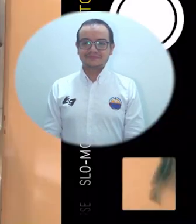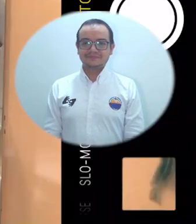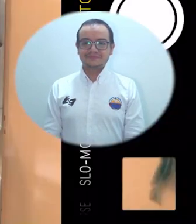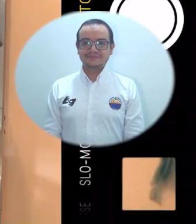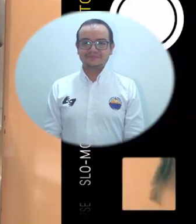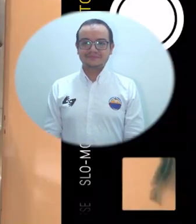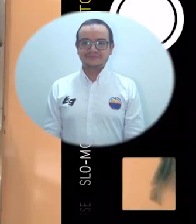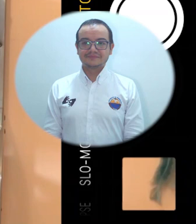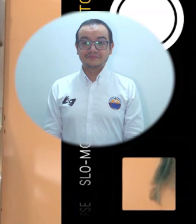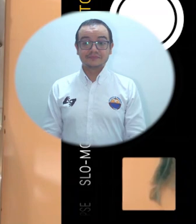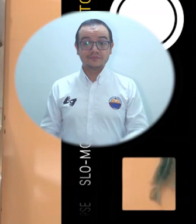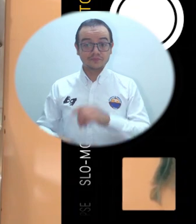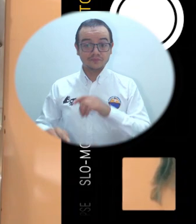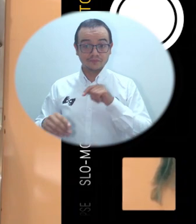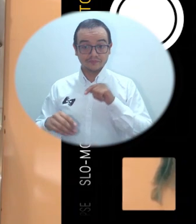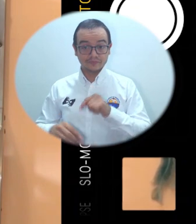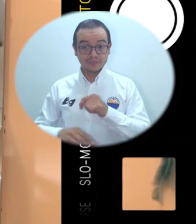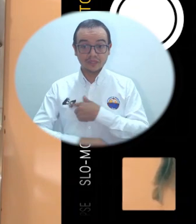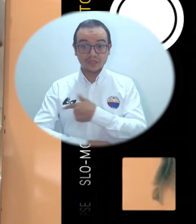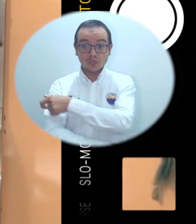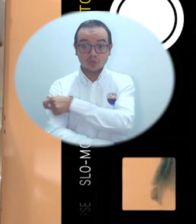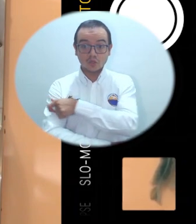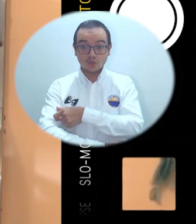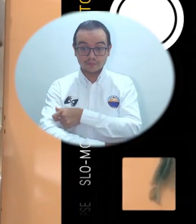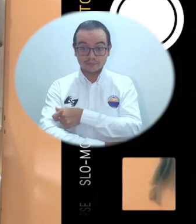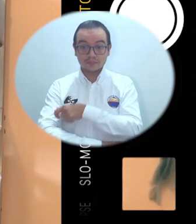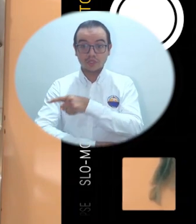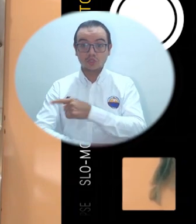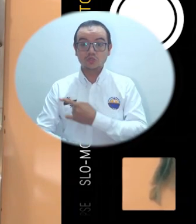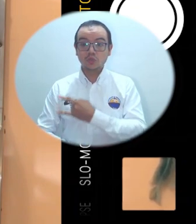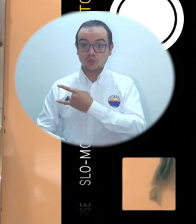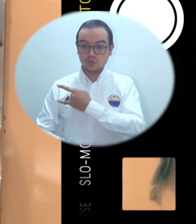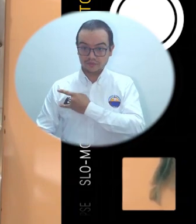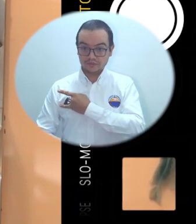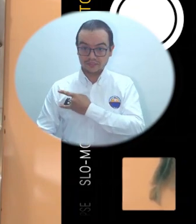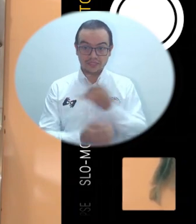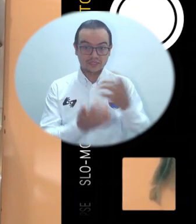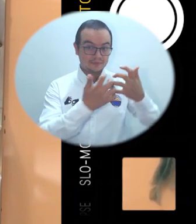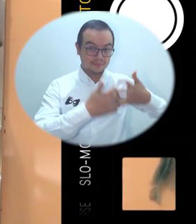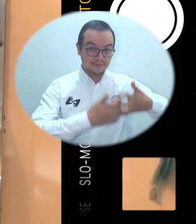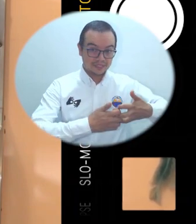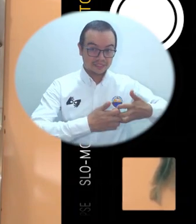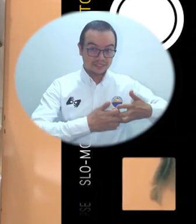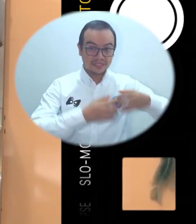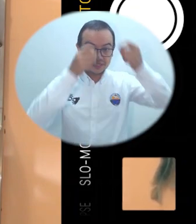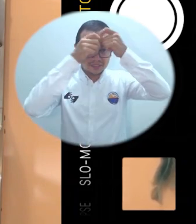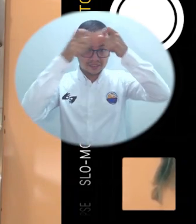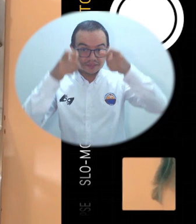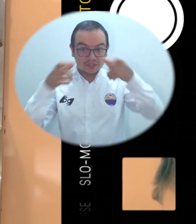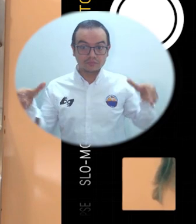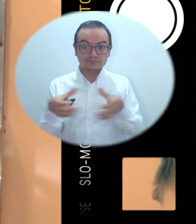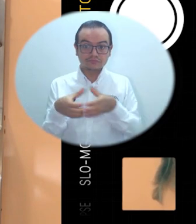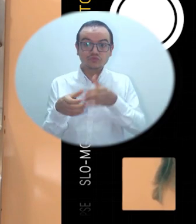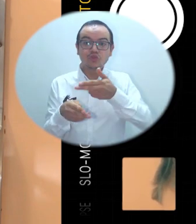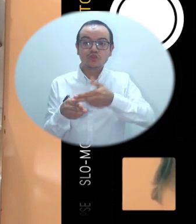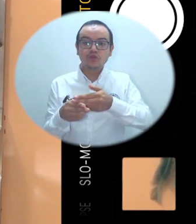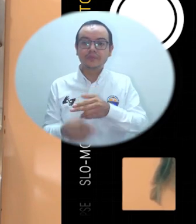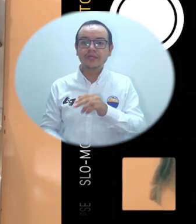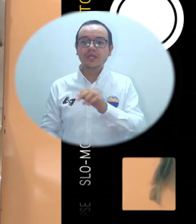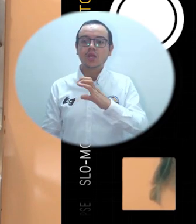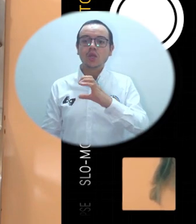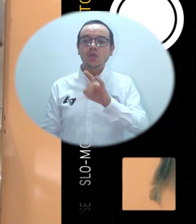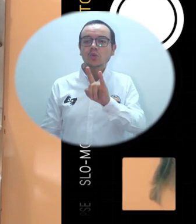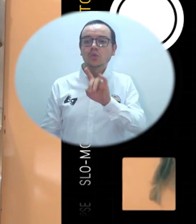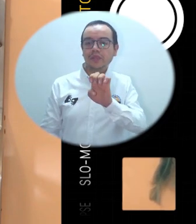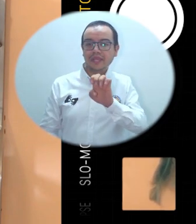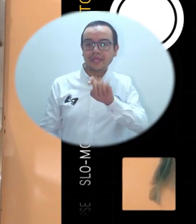El Comité Universidad Empresa Estado CUE Sierra Nevada cumplió la primera plenaria del 2020, en la que se hizo